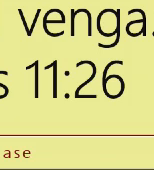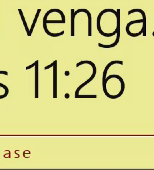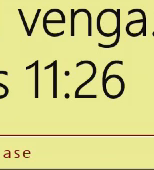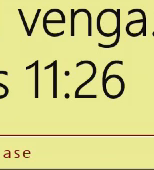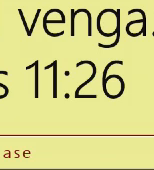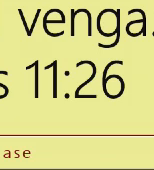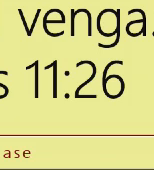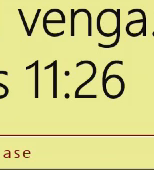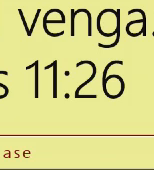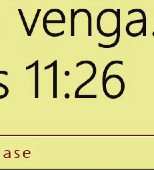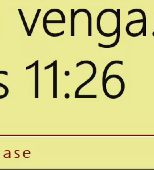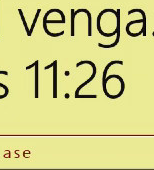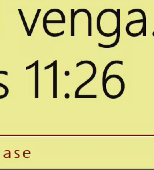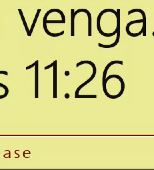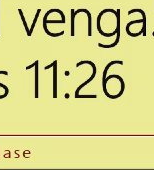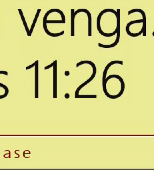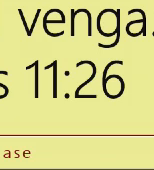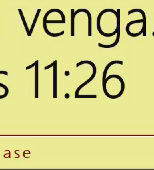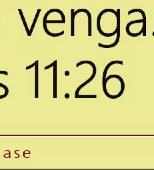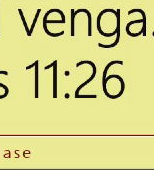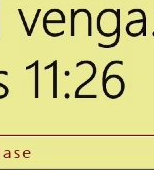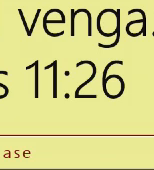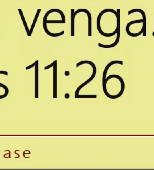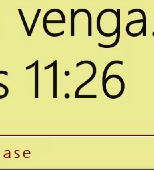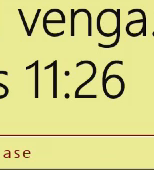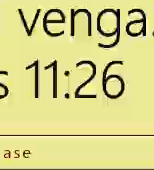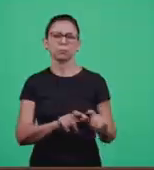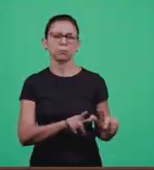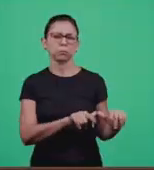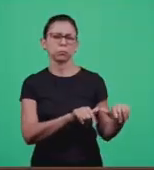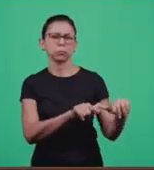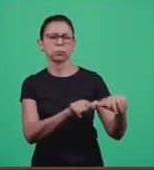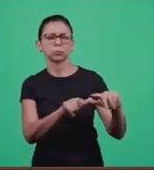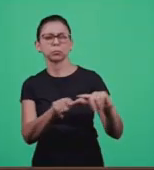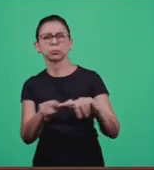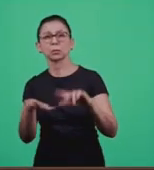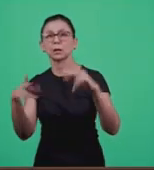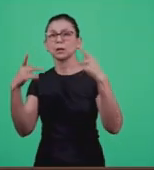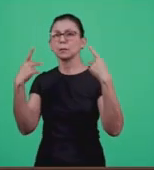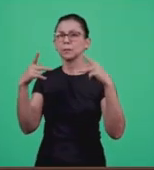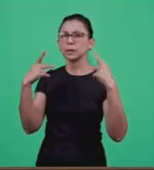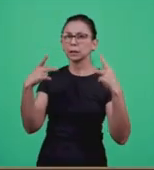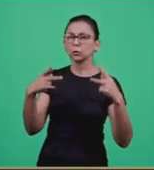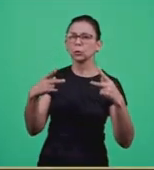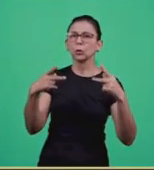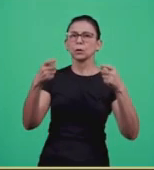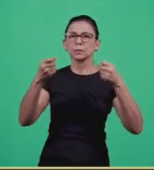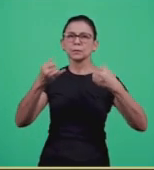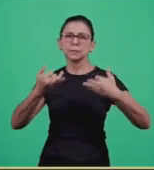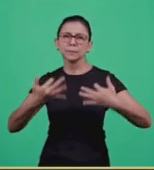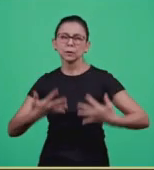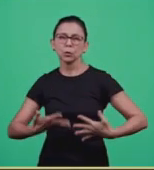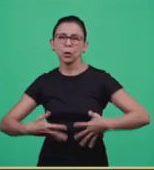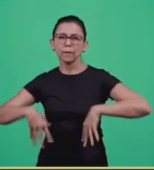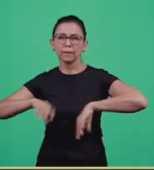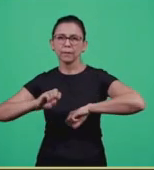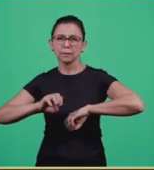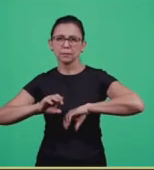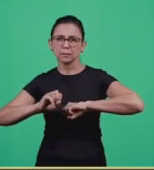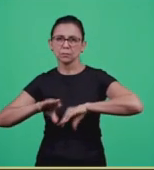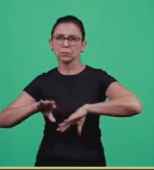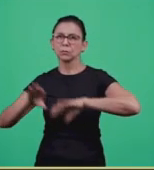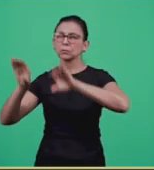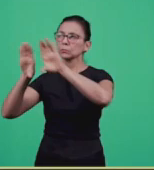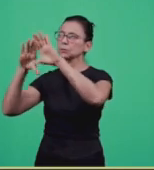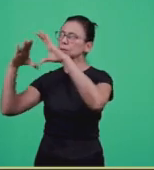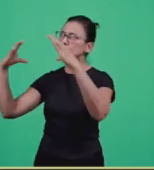Intermediarios. En el ministerio del Señor Jesús, Él necesitó hacer muchos viajes. Jesús en su ministerio, Él predicó